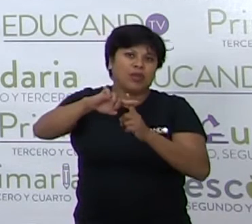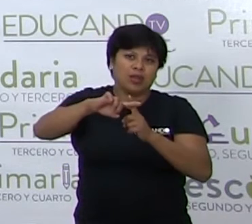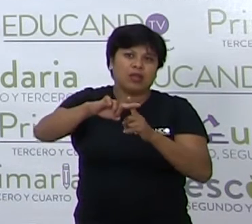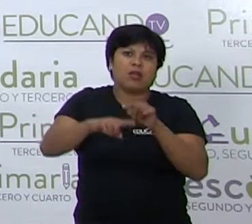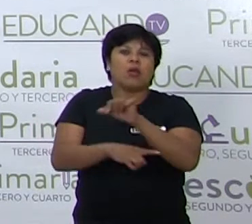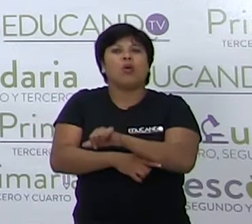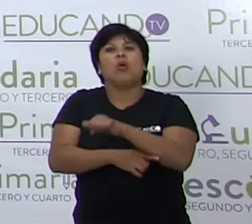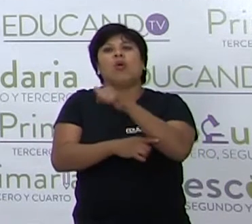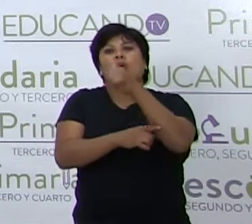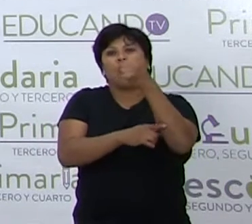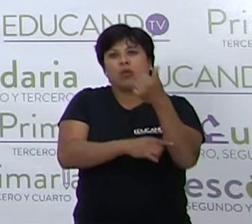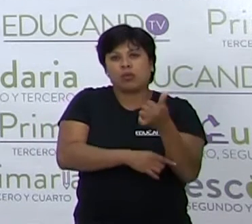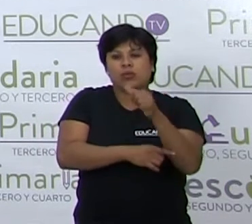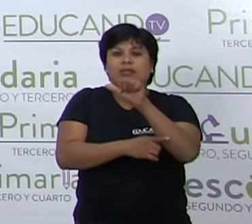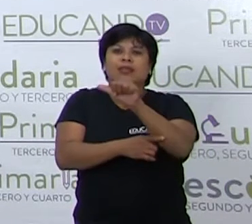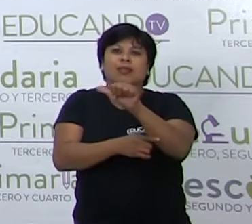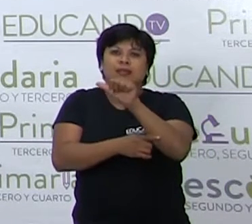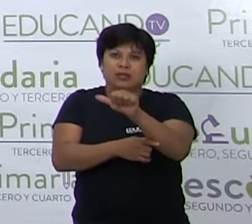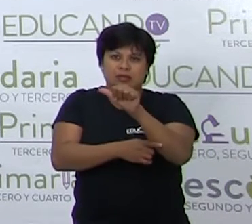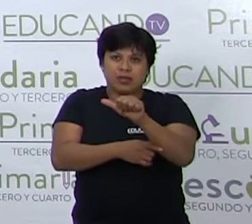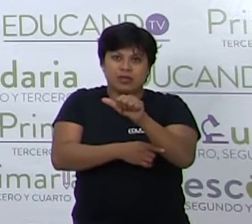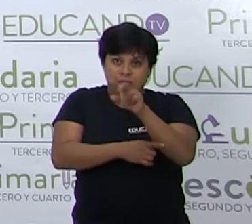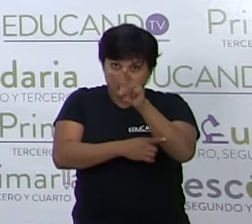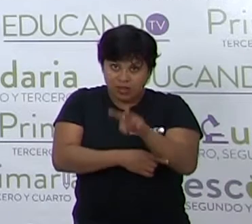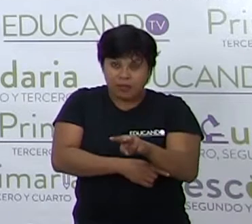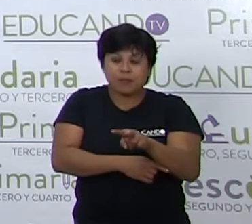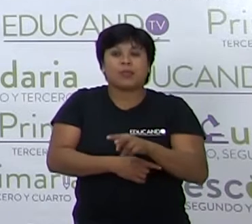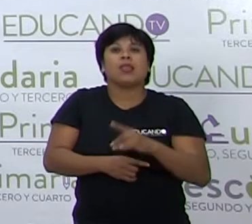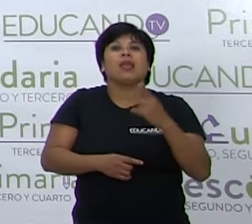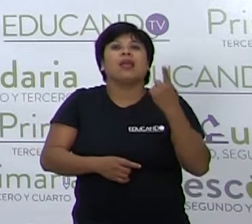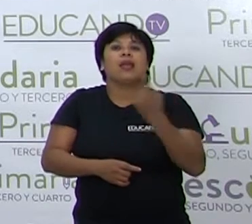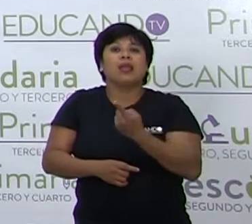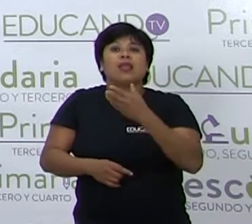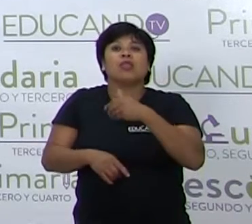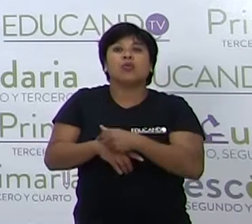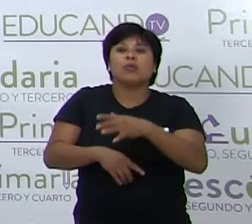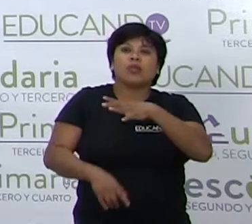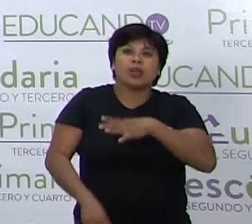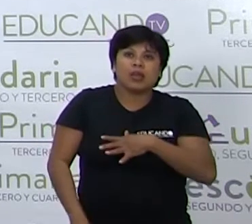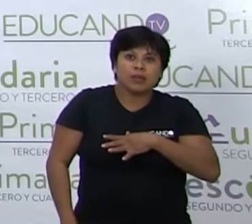otros 16, ¿verdad? Entonces, ¿qué número tendríamos?